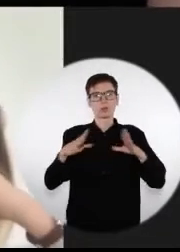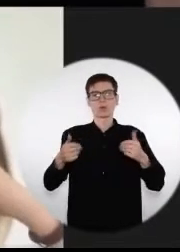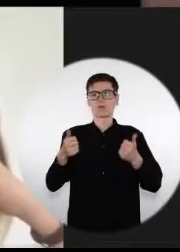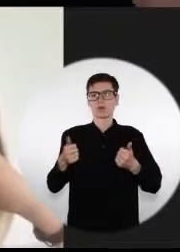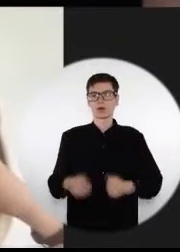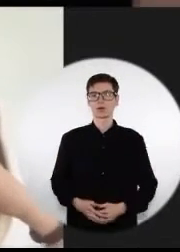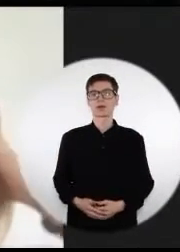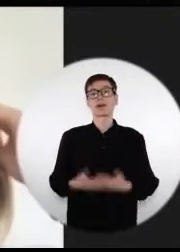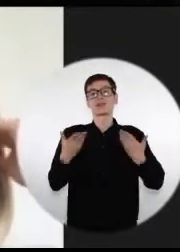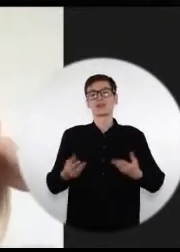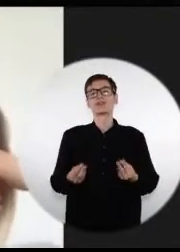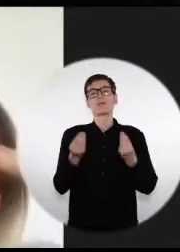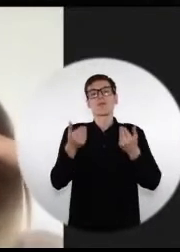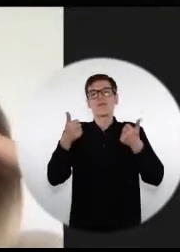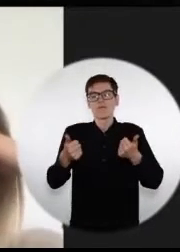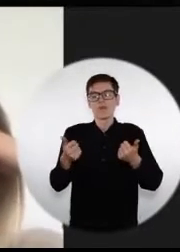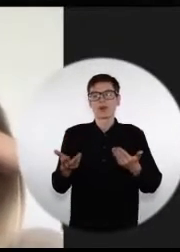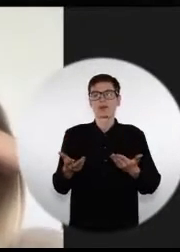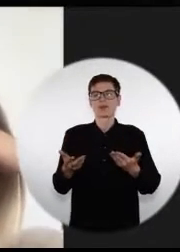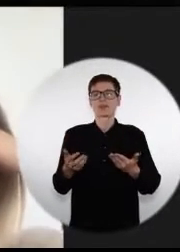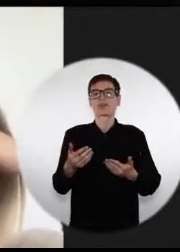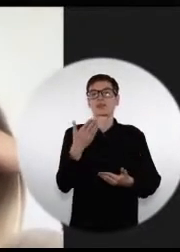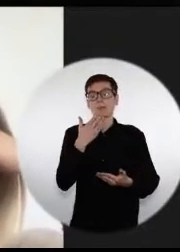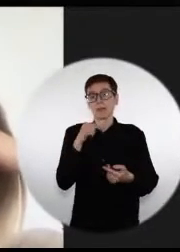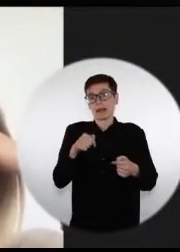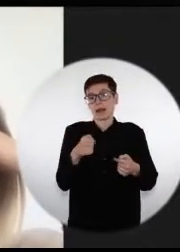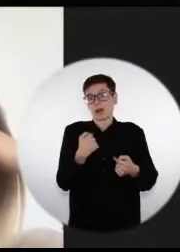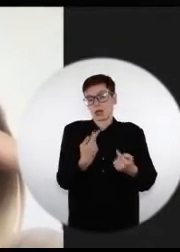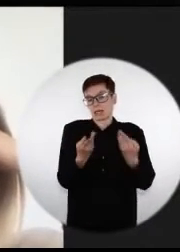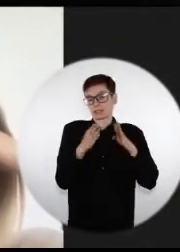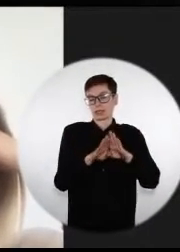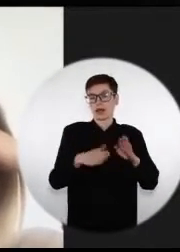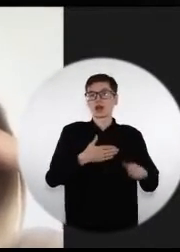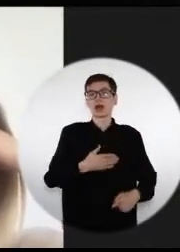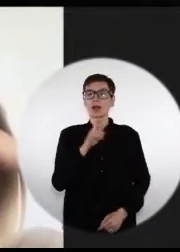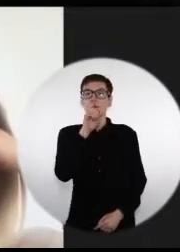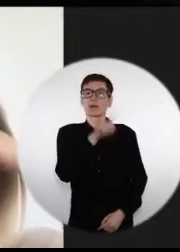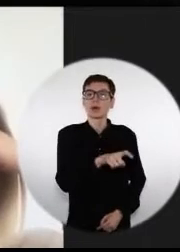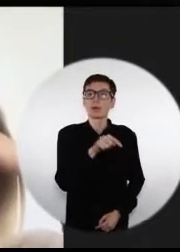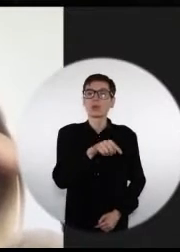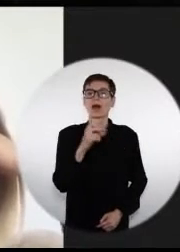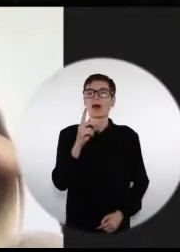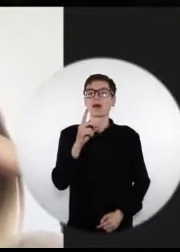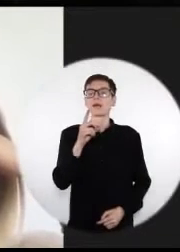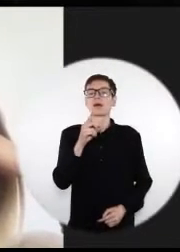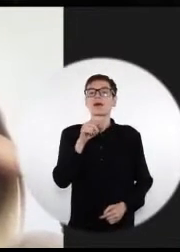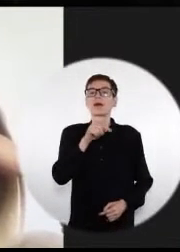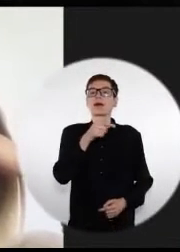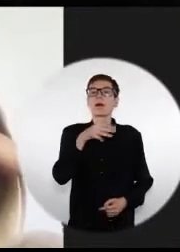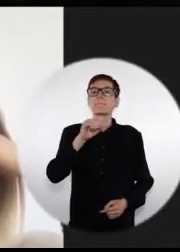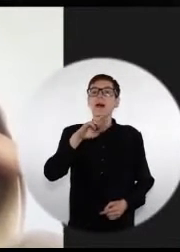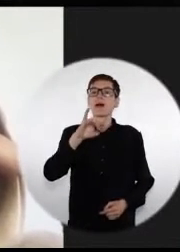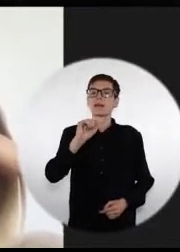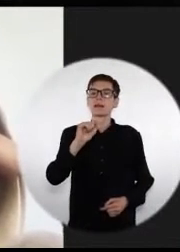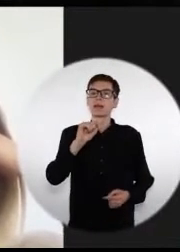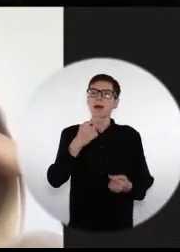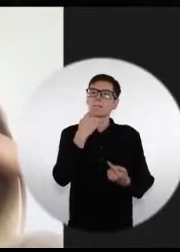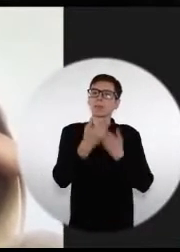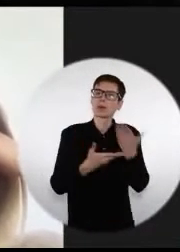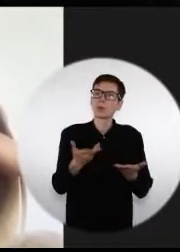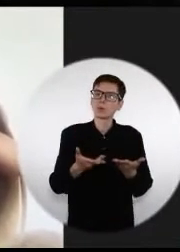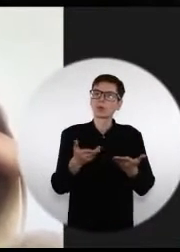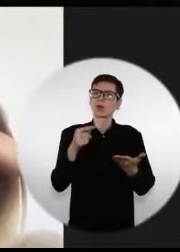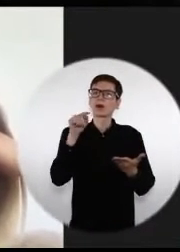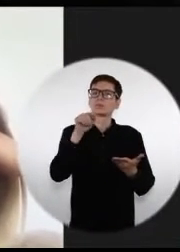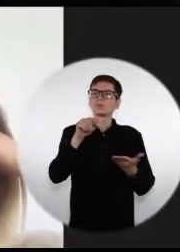podrían llegar por otra parte pero fue una experiencia bastante bacán así que bueno buenísimo y maría te